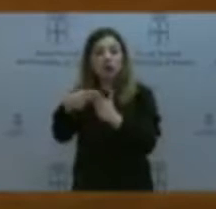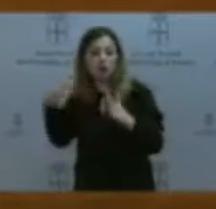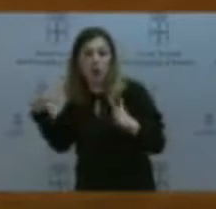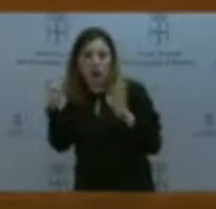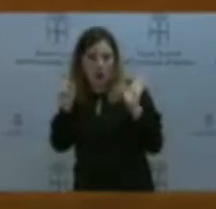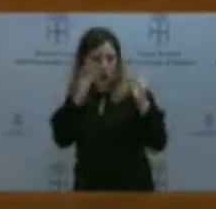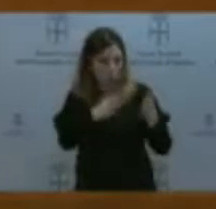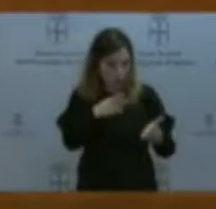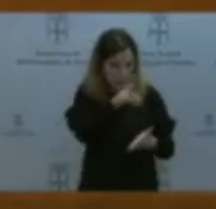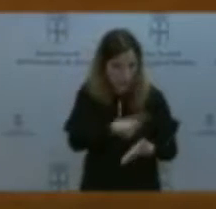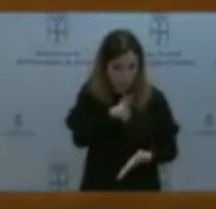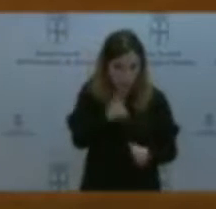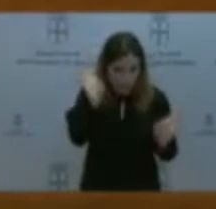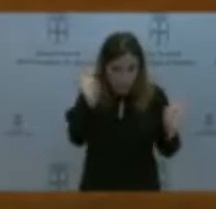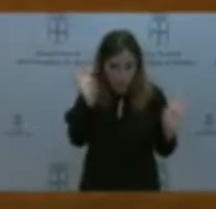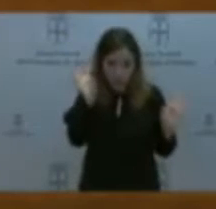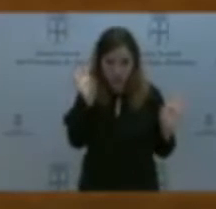Luego, de esto, bueno,